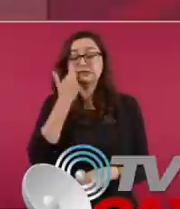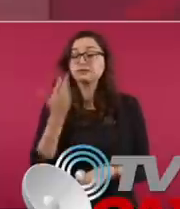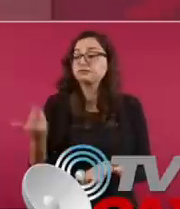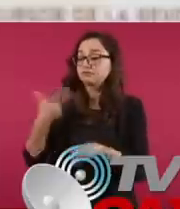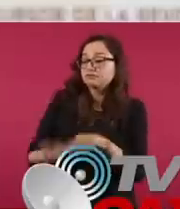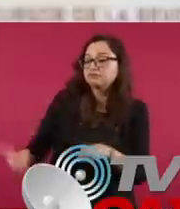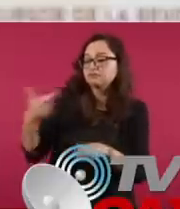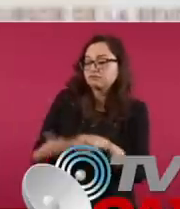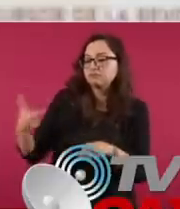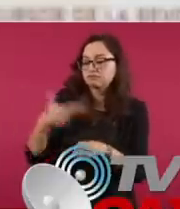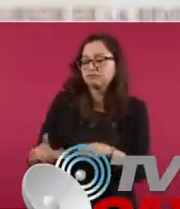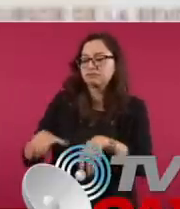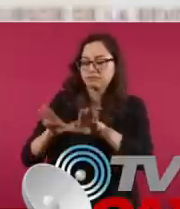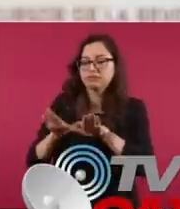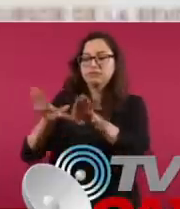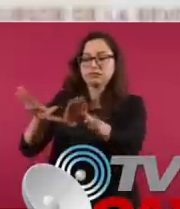eso. Es